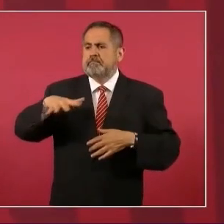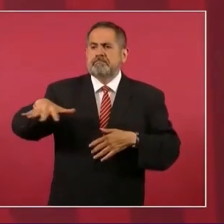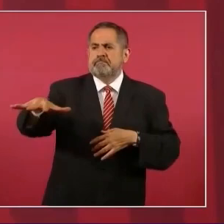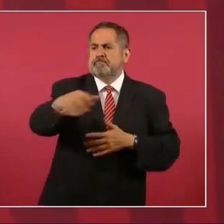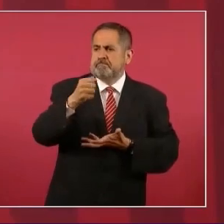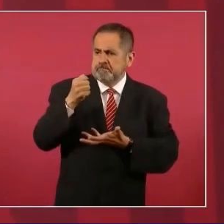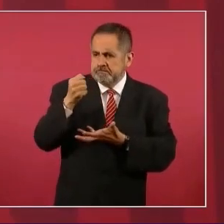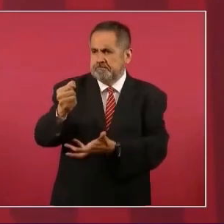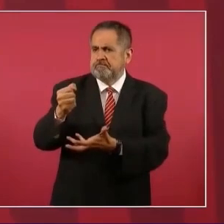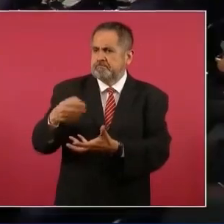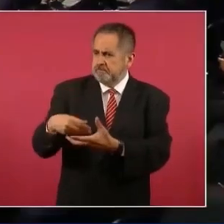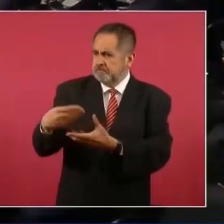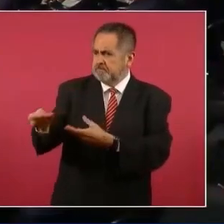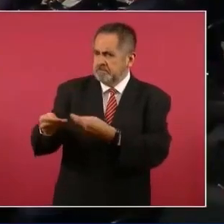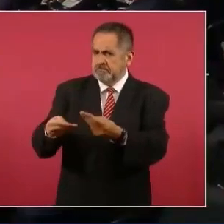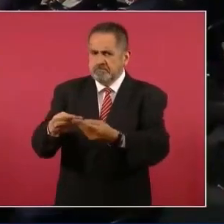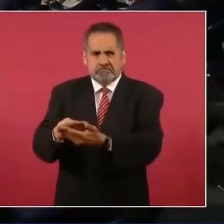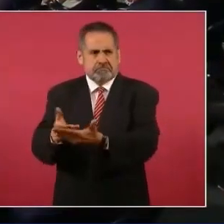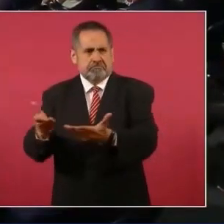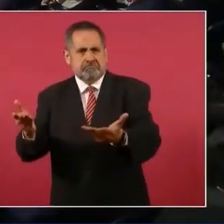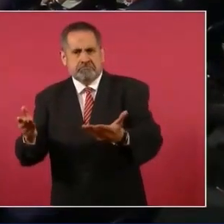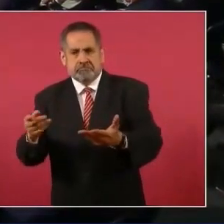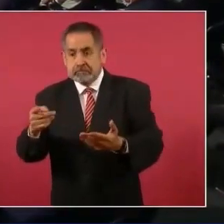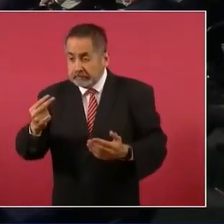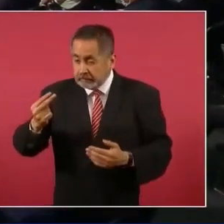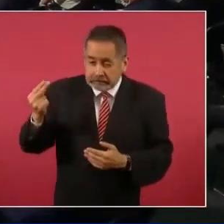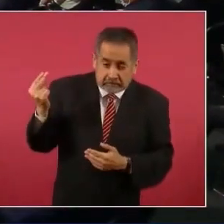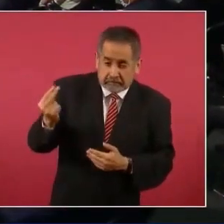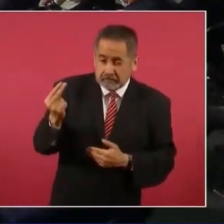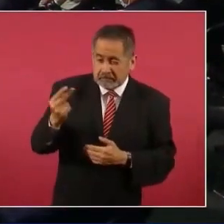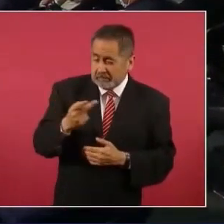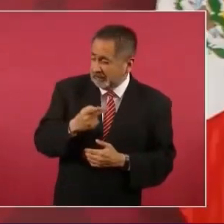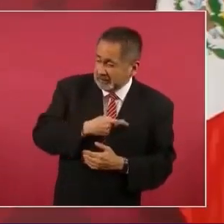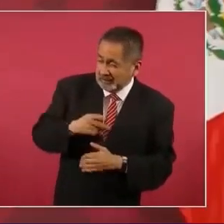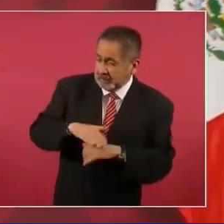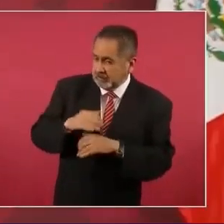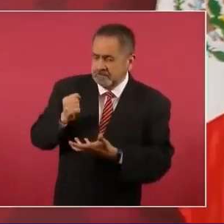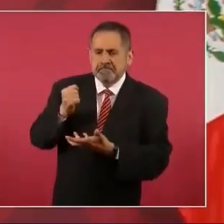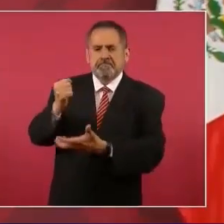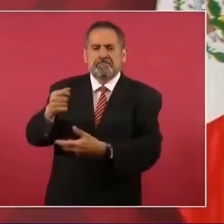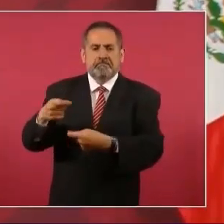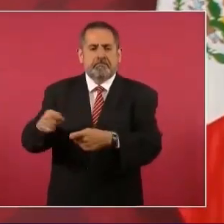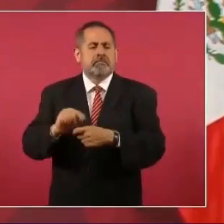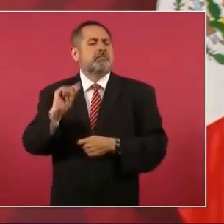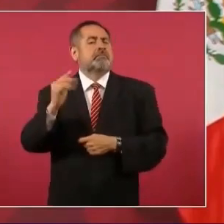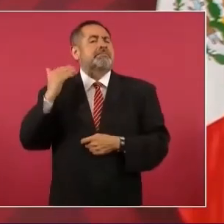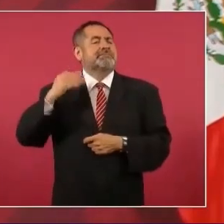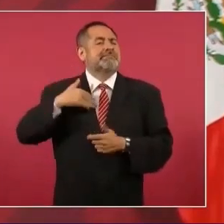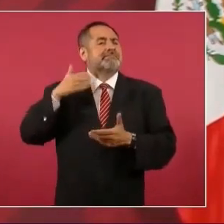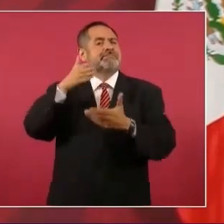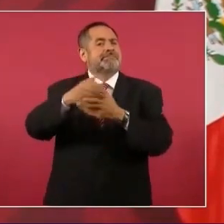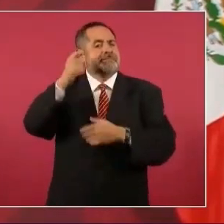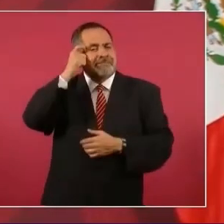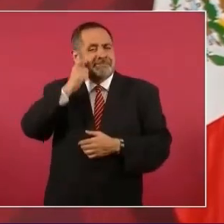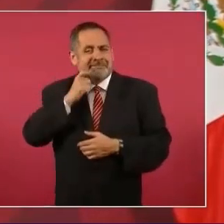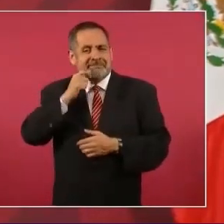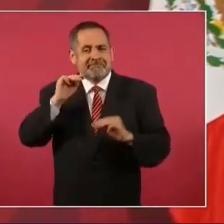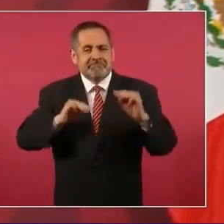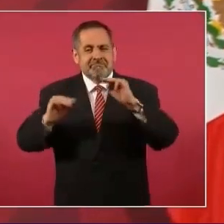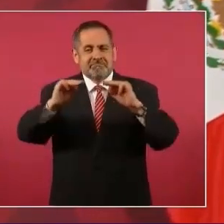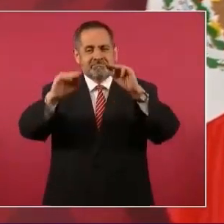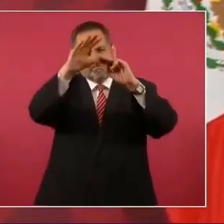al pueblo y en especial a los más necesitados, a los más pobres. Acabo de estar en la montaña de Guerrero. Imagínense